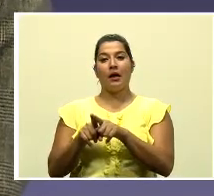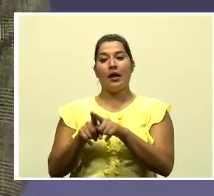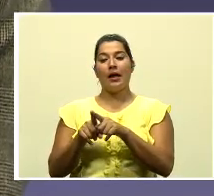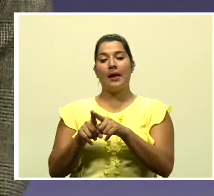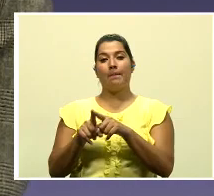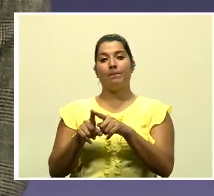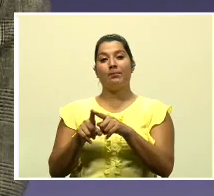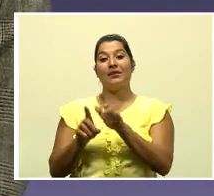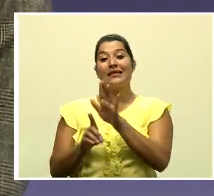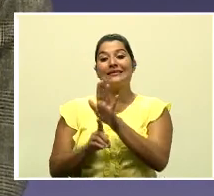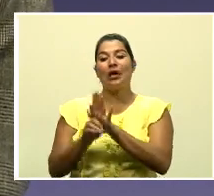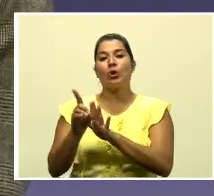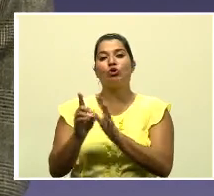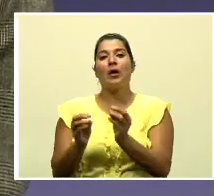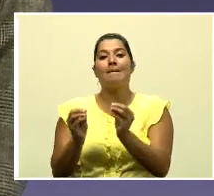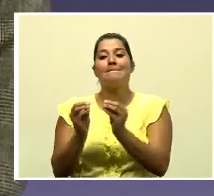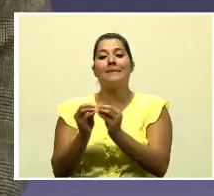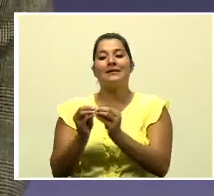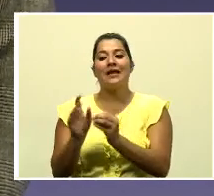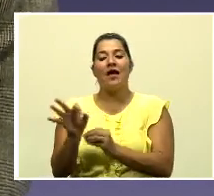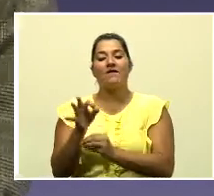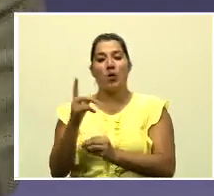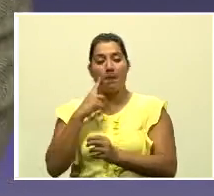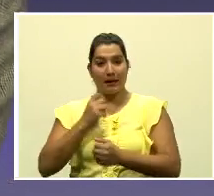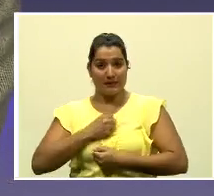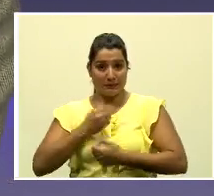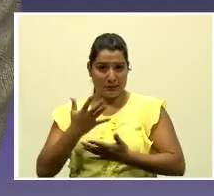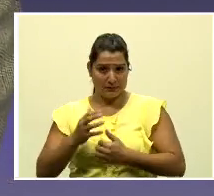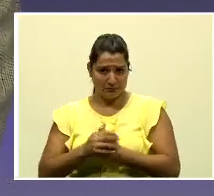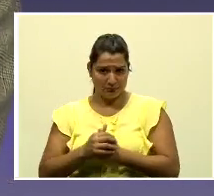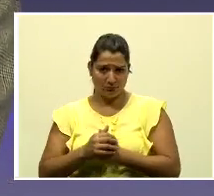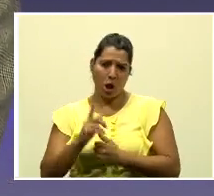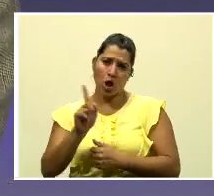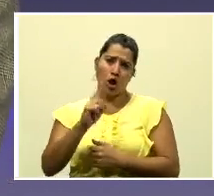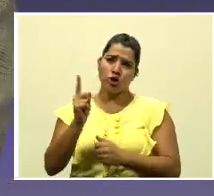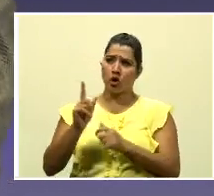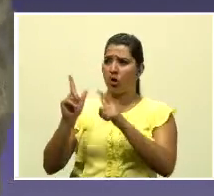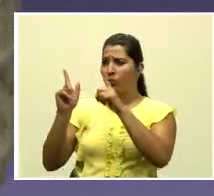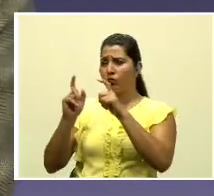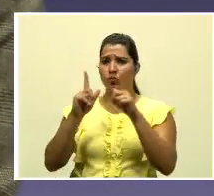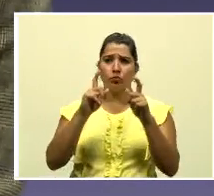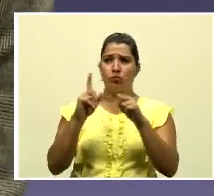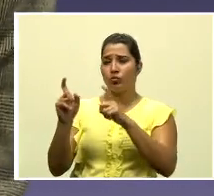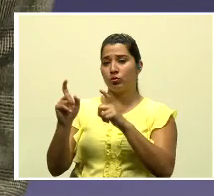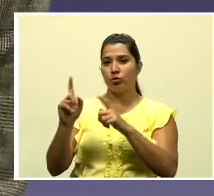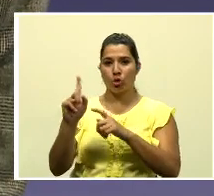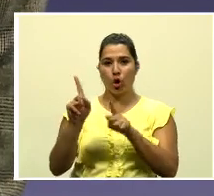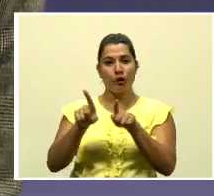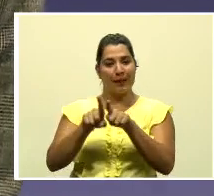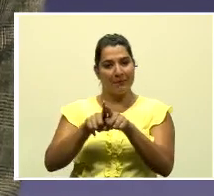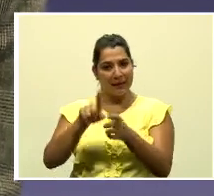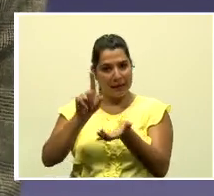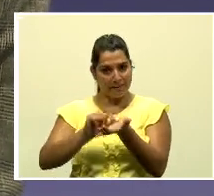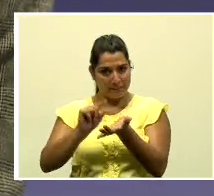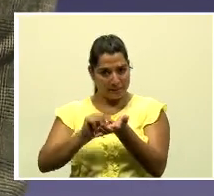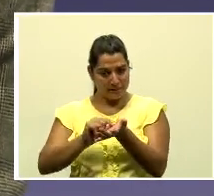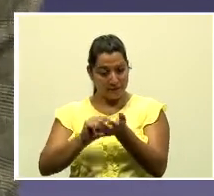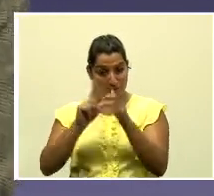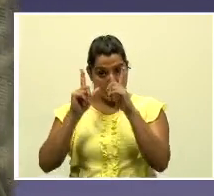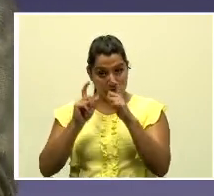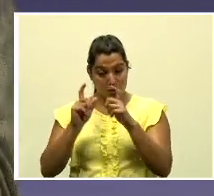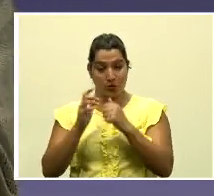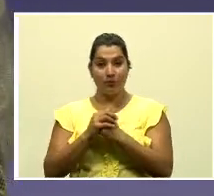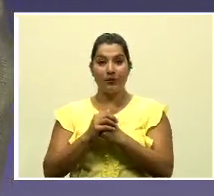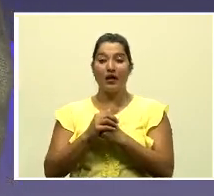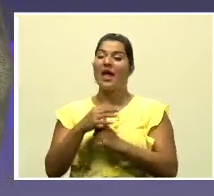manera en que usted se expresa, porque no es solo hacer la fotografía, también es la impresión de la fotografía. Y